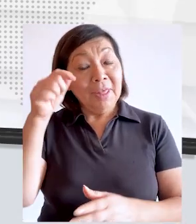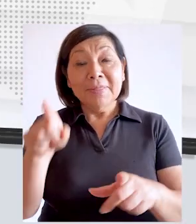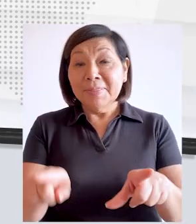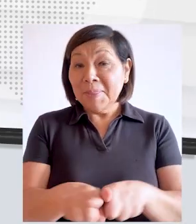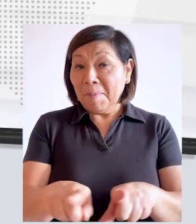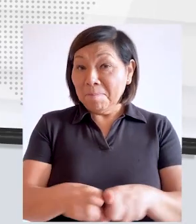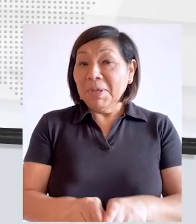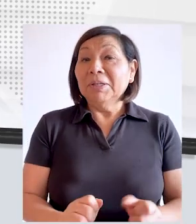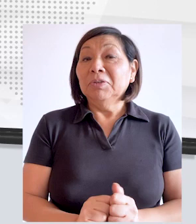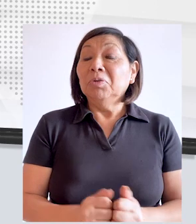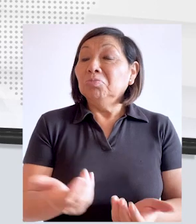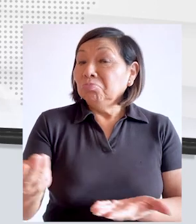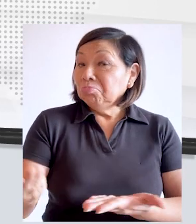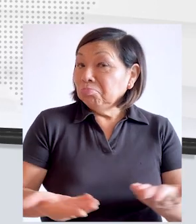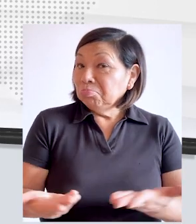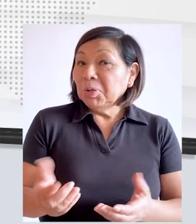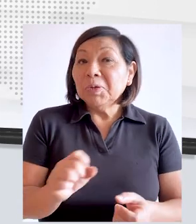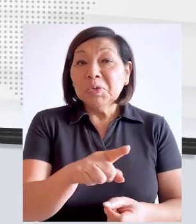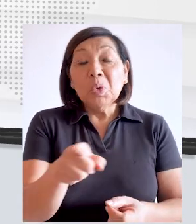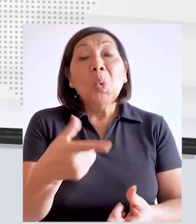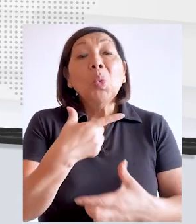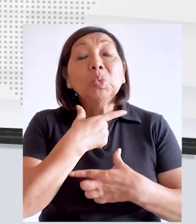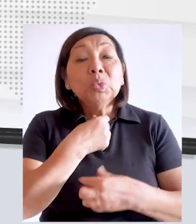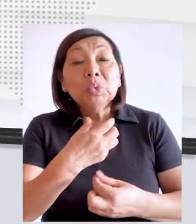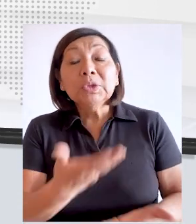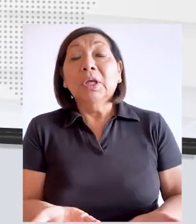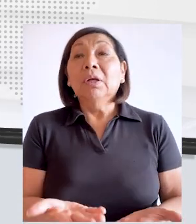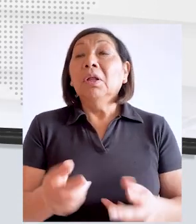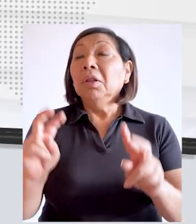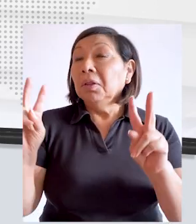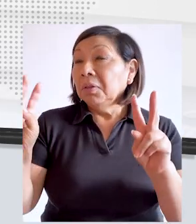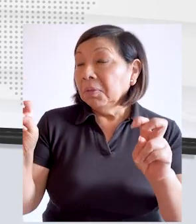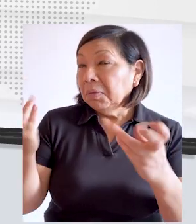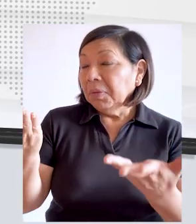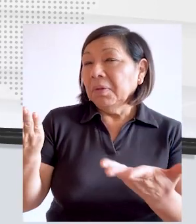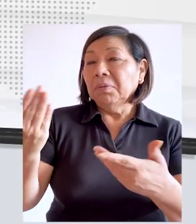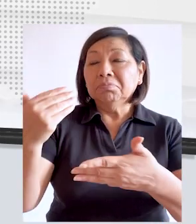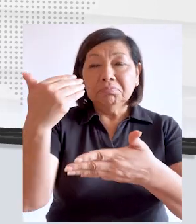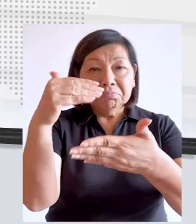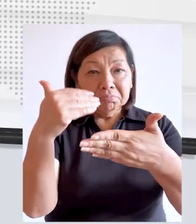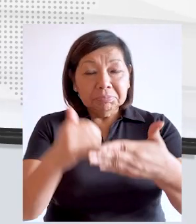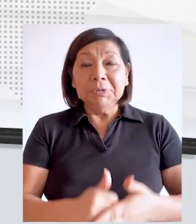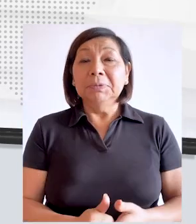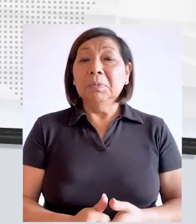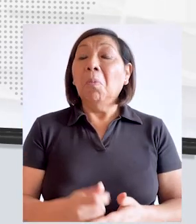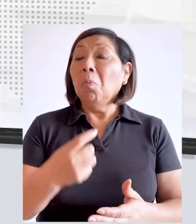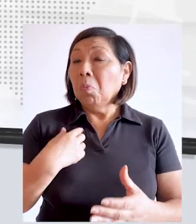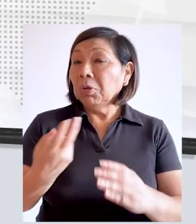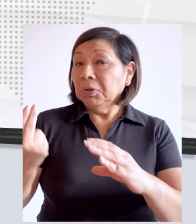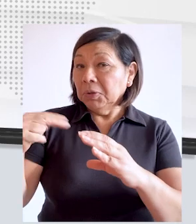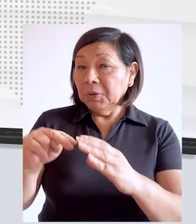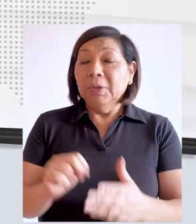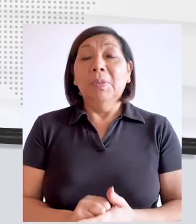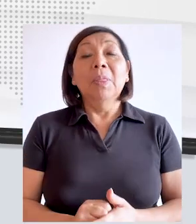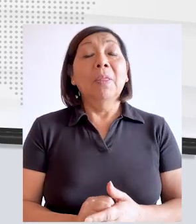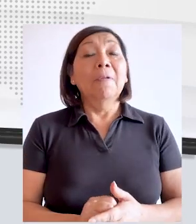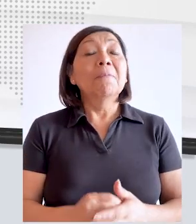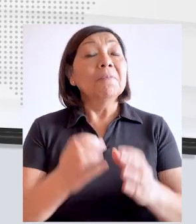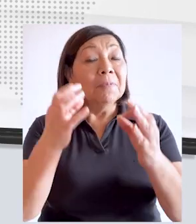Les recordamos también que estamos a su servicio y que si desean estar al tanto de las acciones del Tribunal Constitucional,